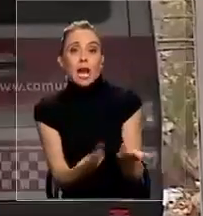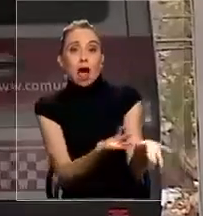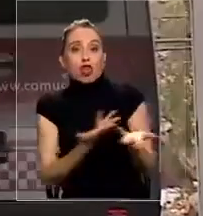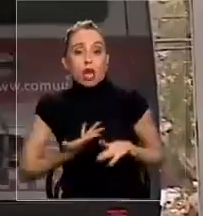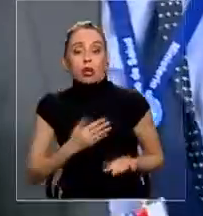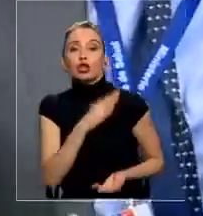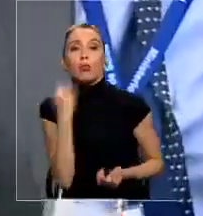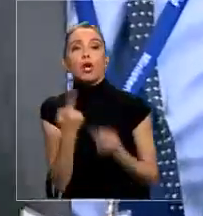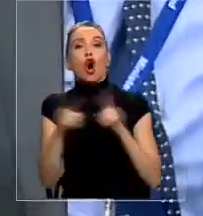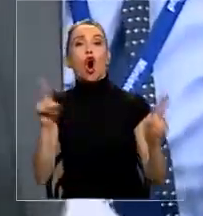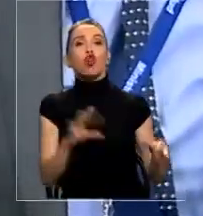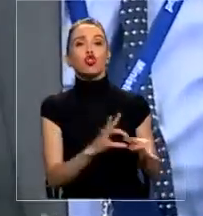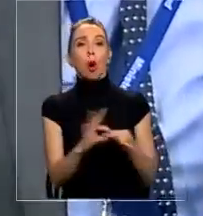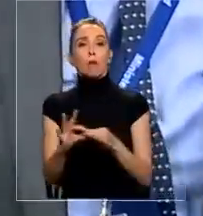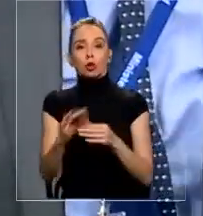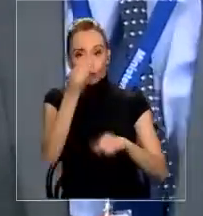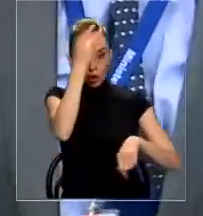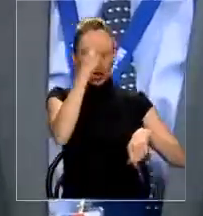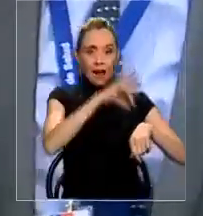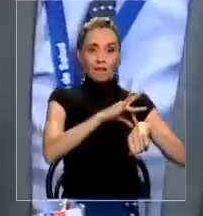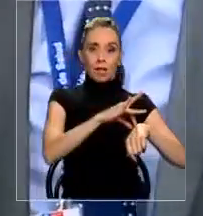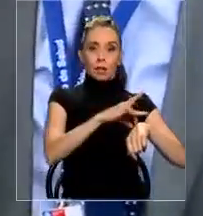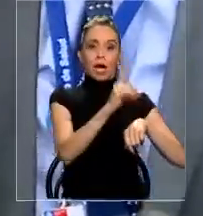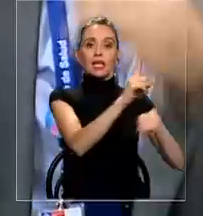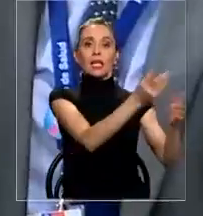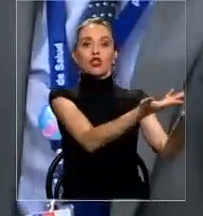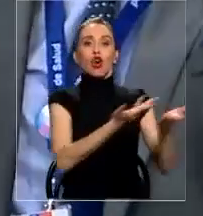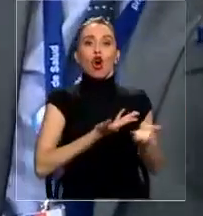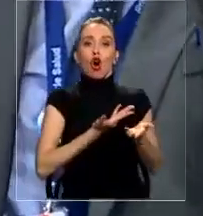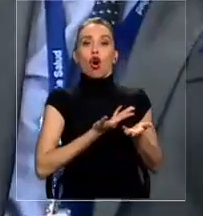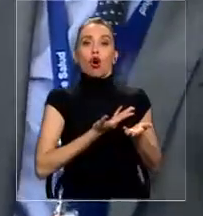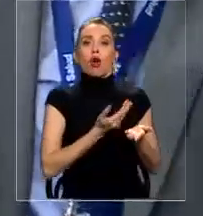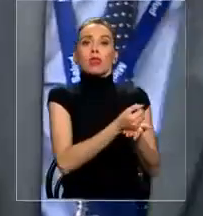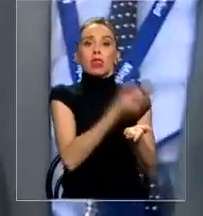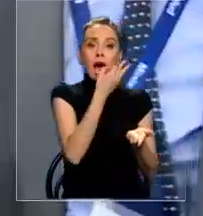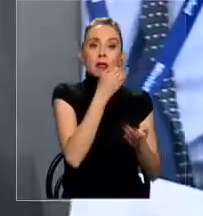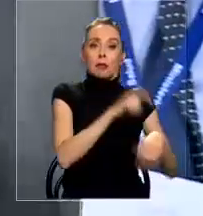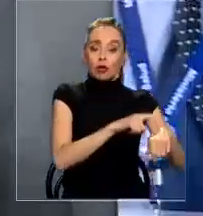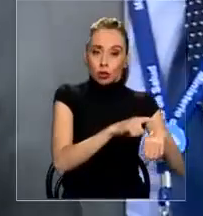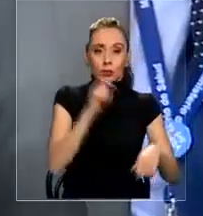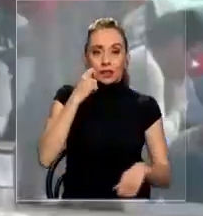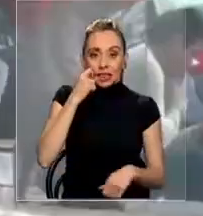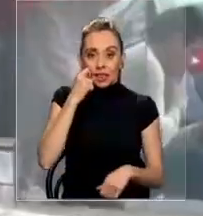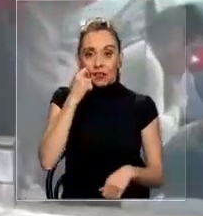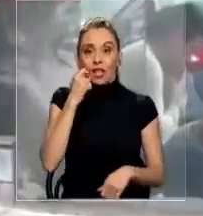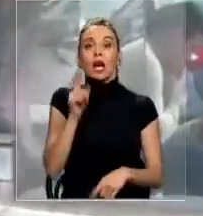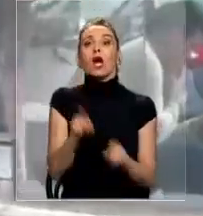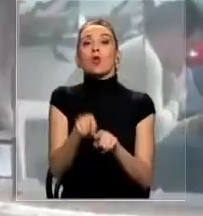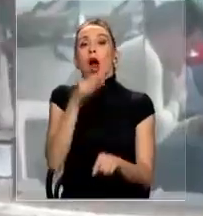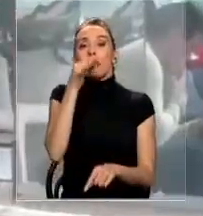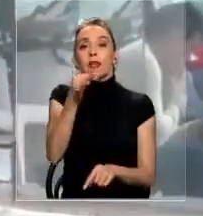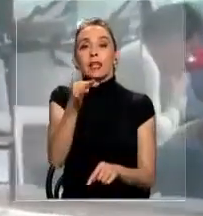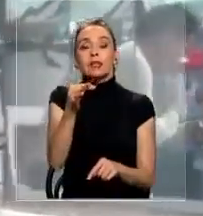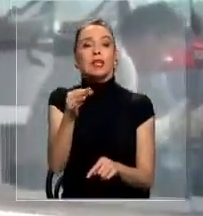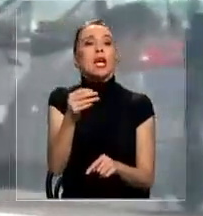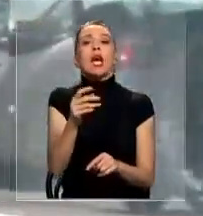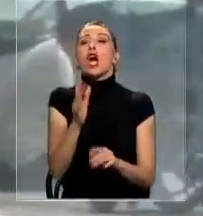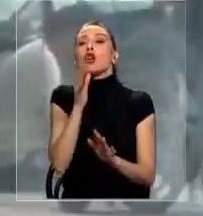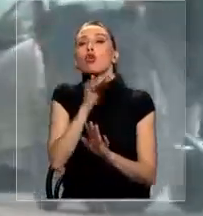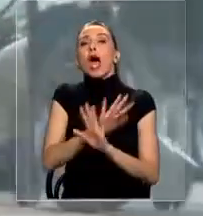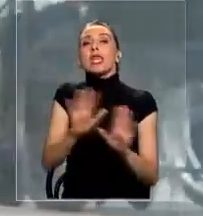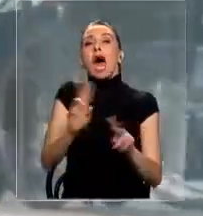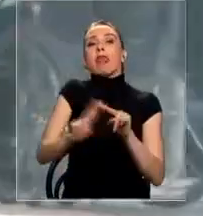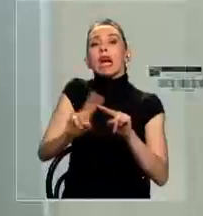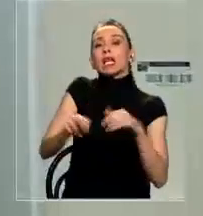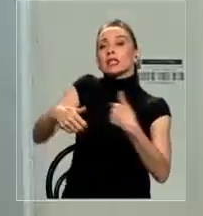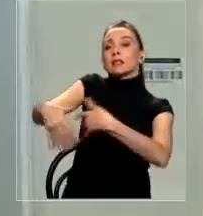por causas distintas a las enfermedades que no les fueron tratadas a tiempo. O sea, casi como decir que no había nada que hacer por